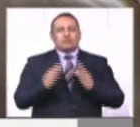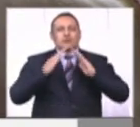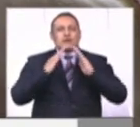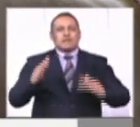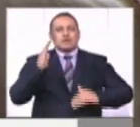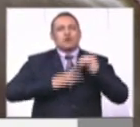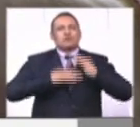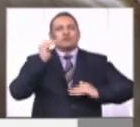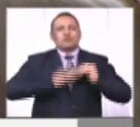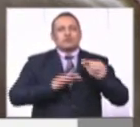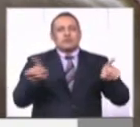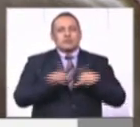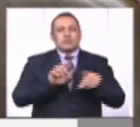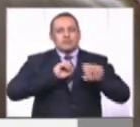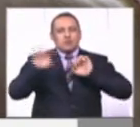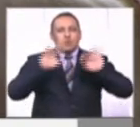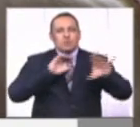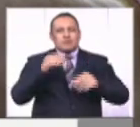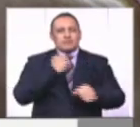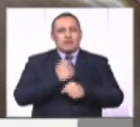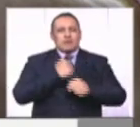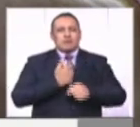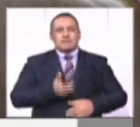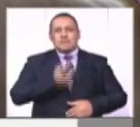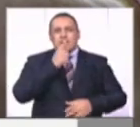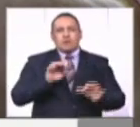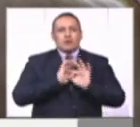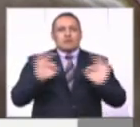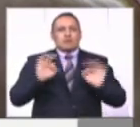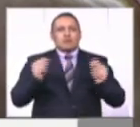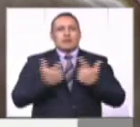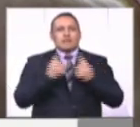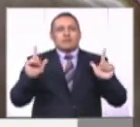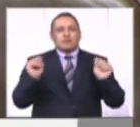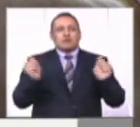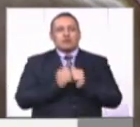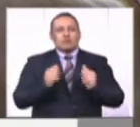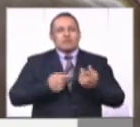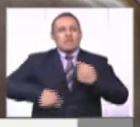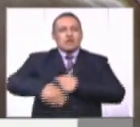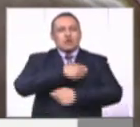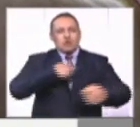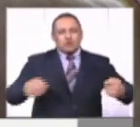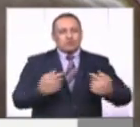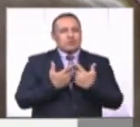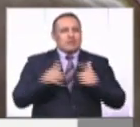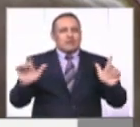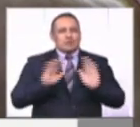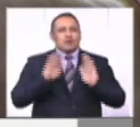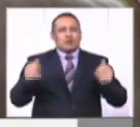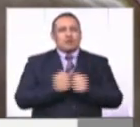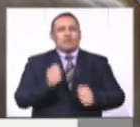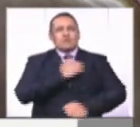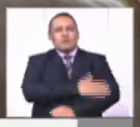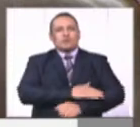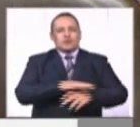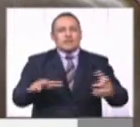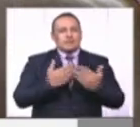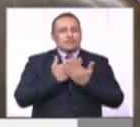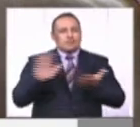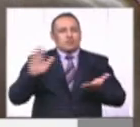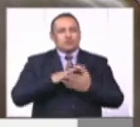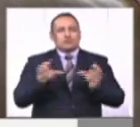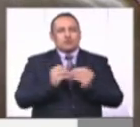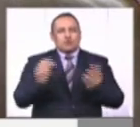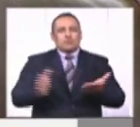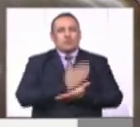construcción y promover obras de ag y desagüe libres de lobis libres de favoritismos y libres de